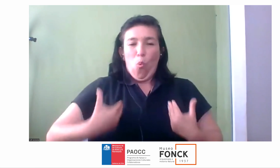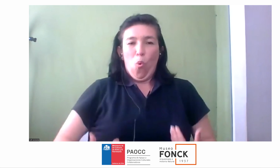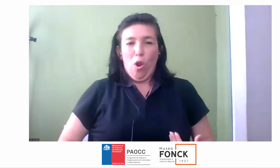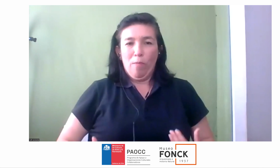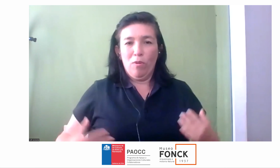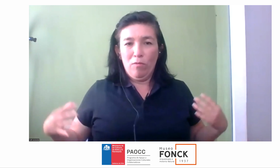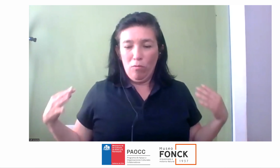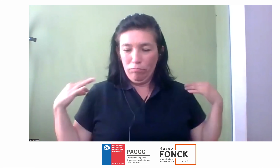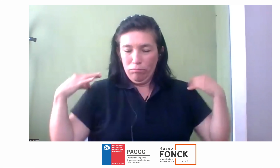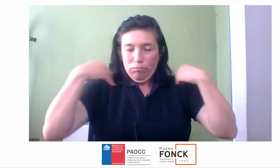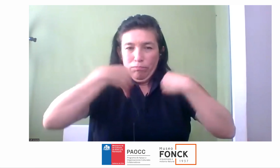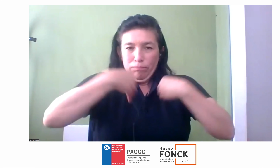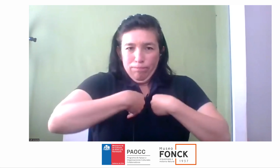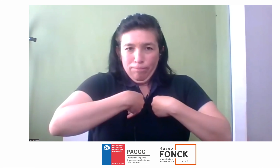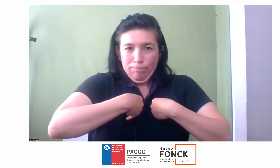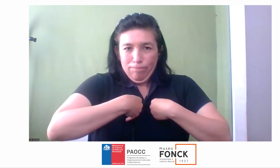usaban. Por lo tanto,